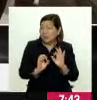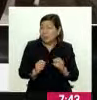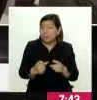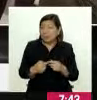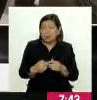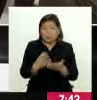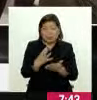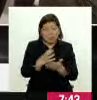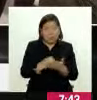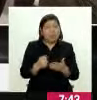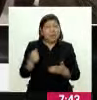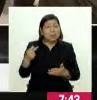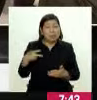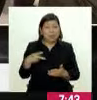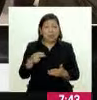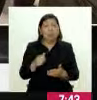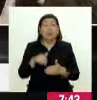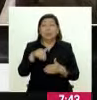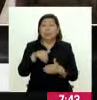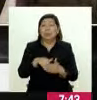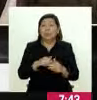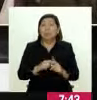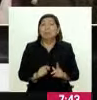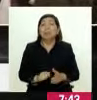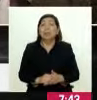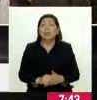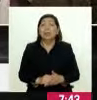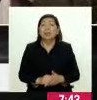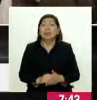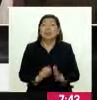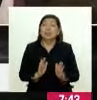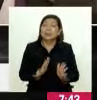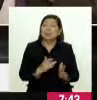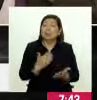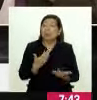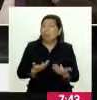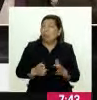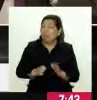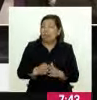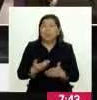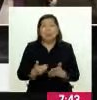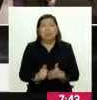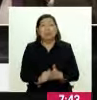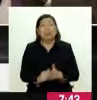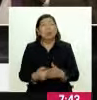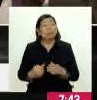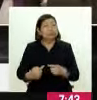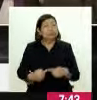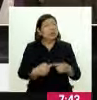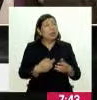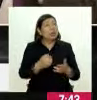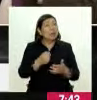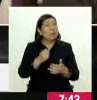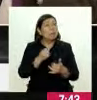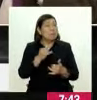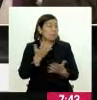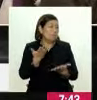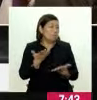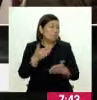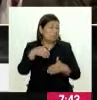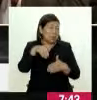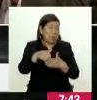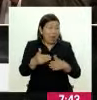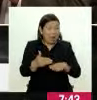descontado la segunda votación, ¿no? Claro, lo de la segunda votación, por ejemplo, es producto del debate ahora en diciembre, de adelanto de